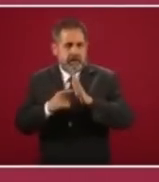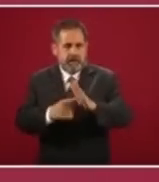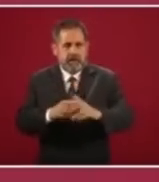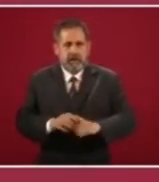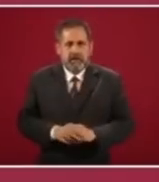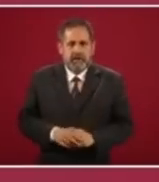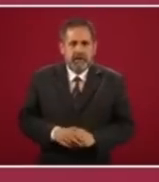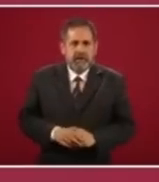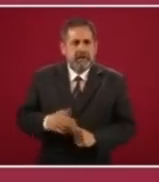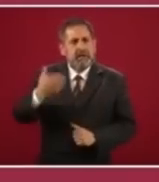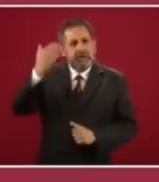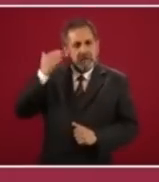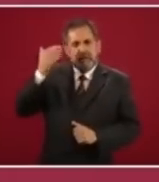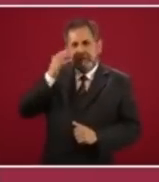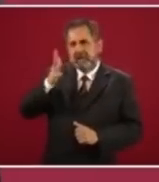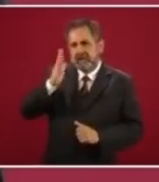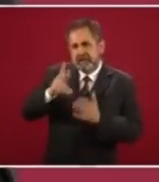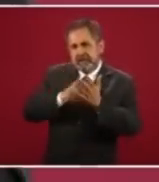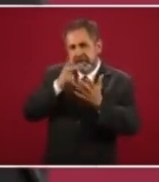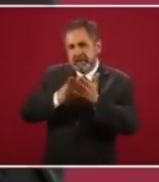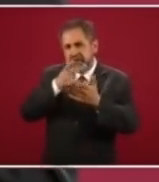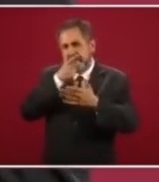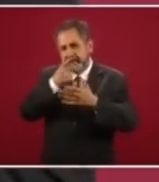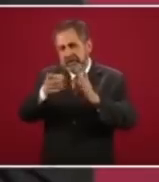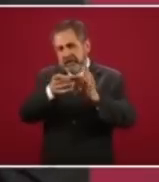ya lo he dicho,